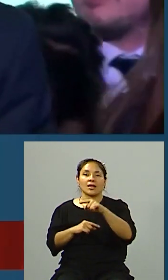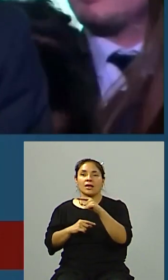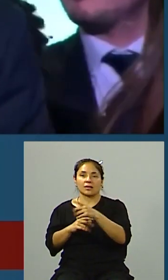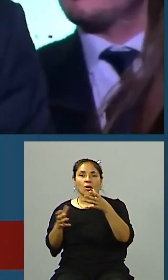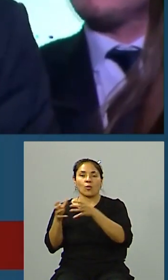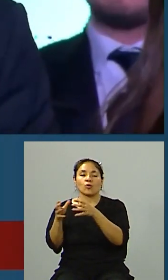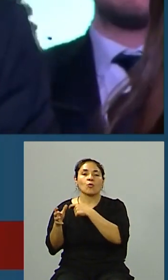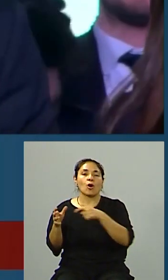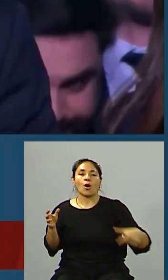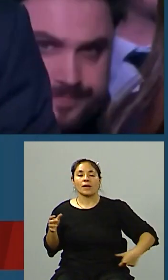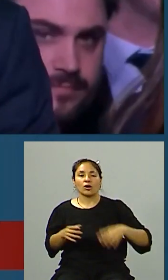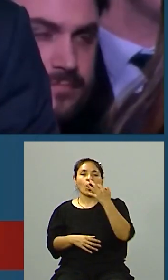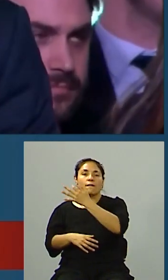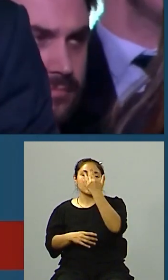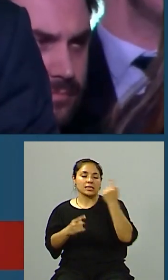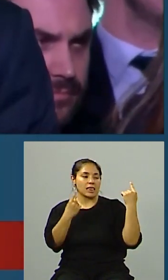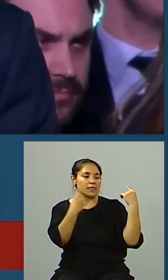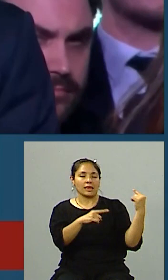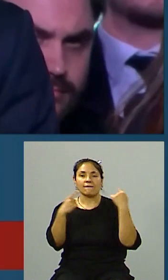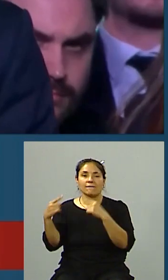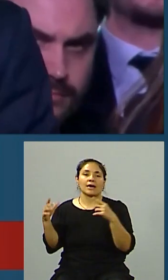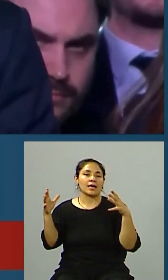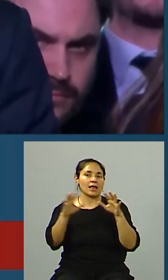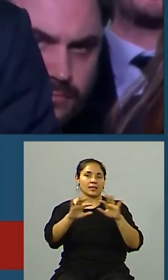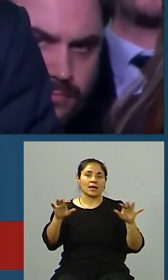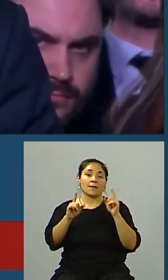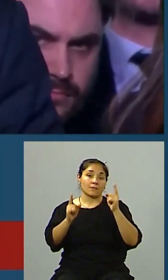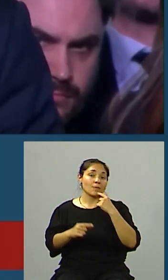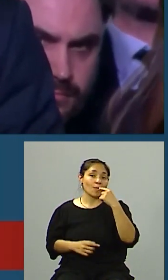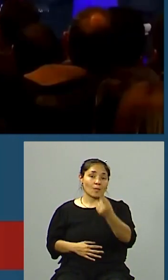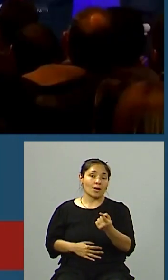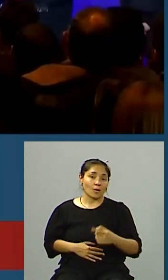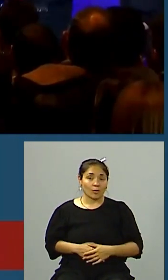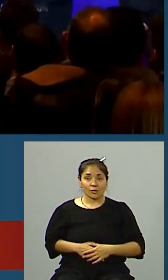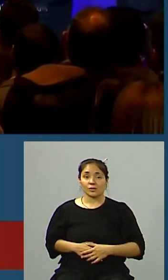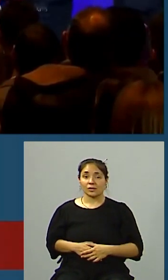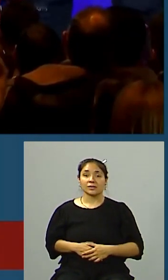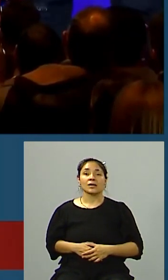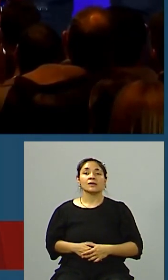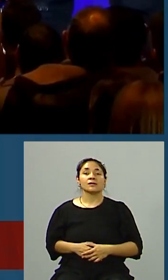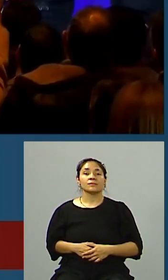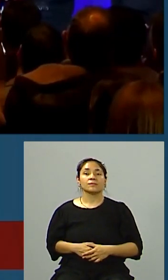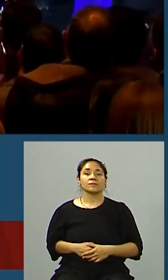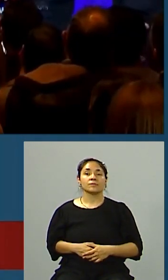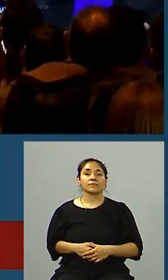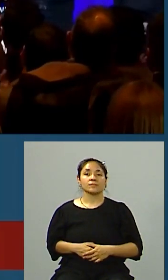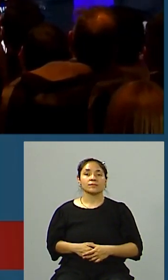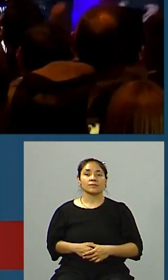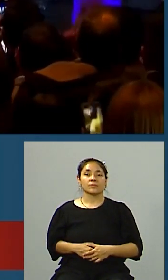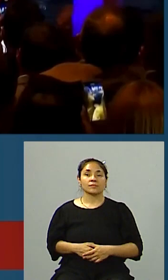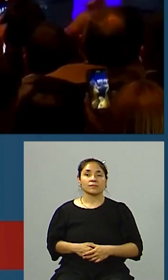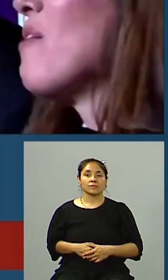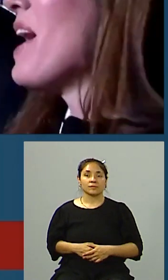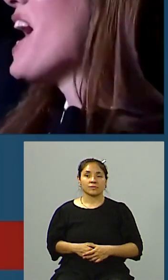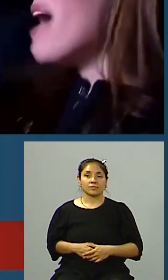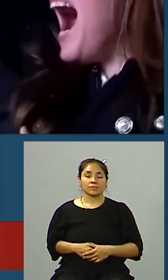oficialismo. Y esto creo que es lo que se ve reflejado en tu pregunta, ¿no? La ausencia de una idea central de qué